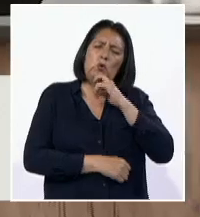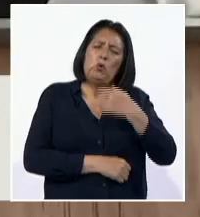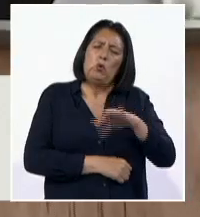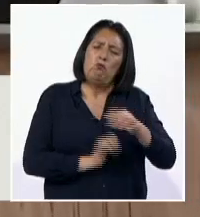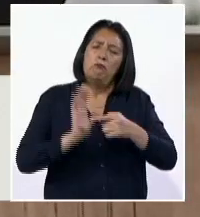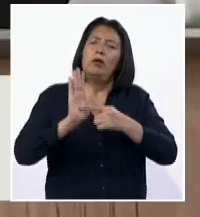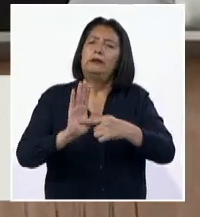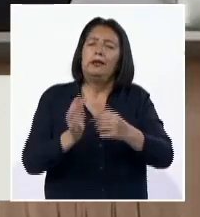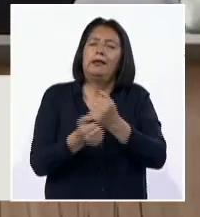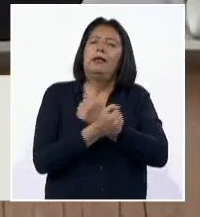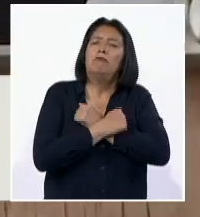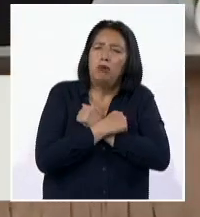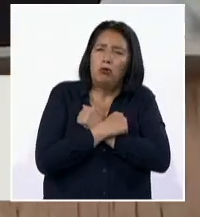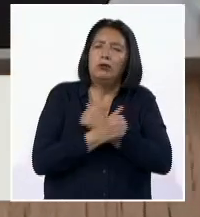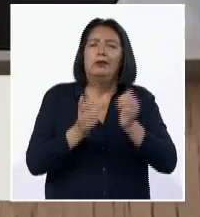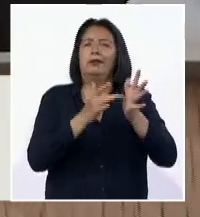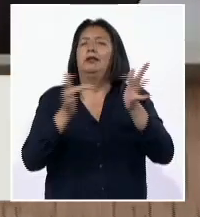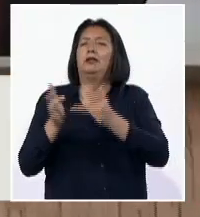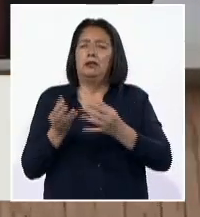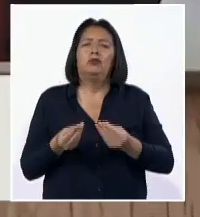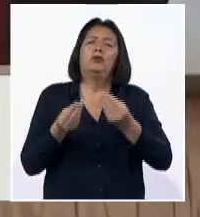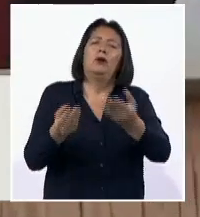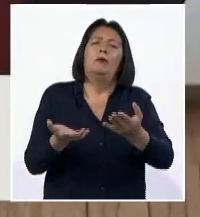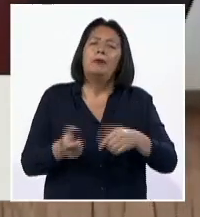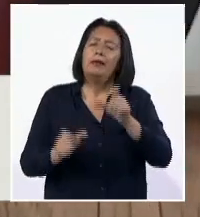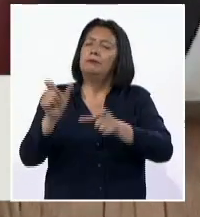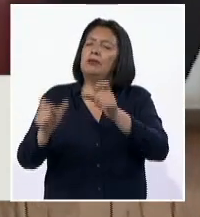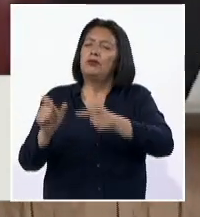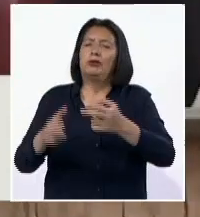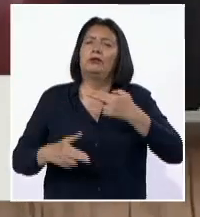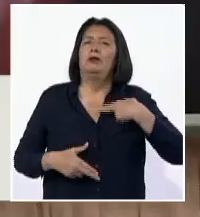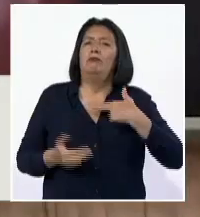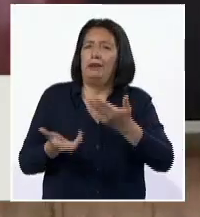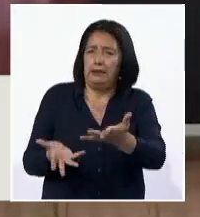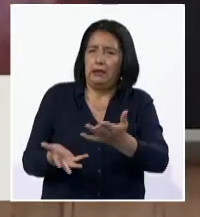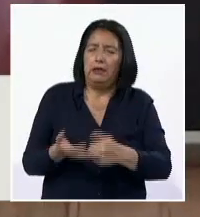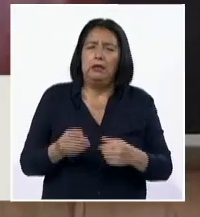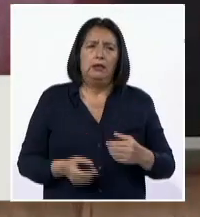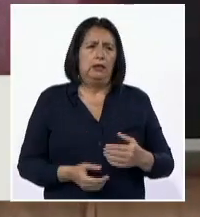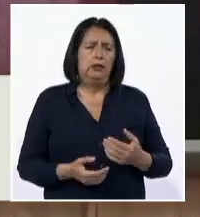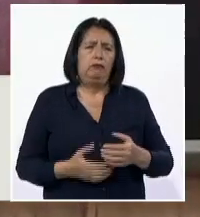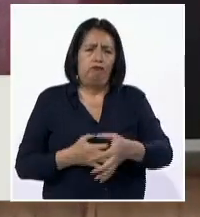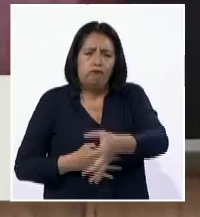que Jesús tuvo para con los hombres, para con la humanidad, y que dio su vida